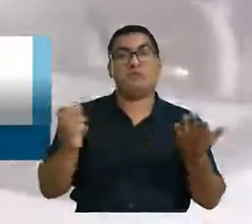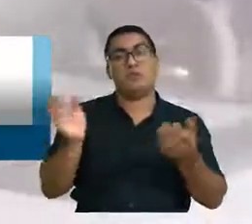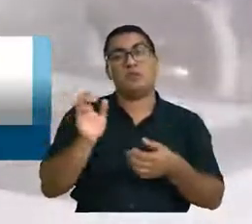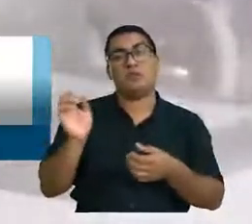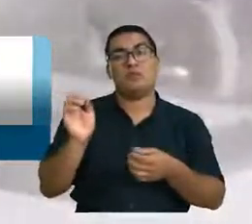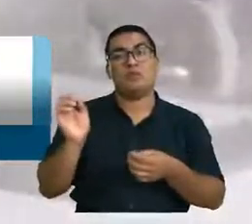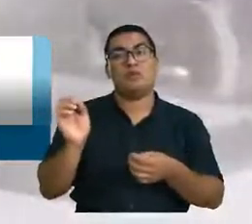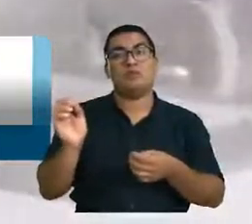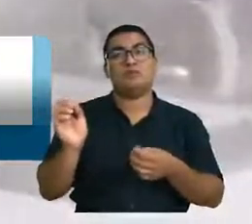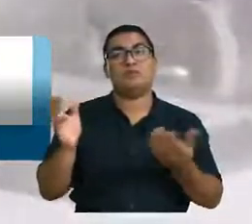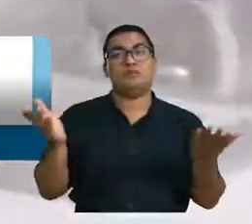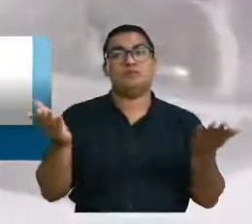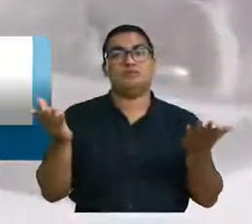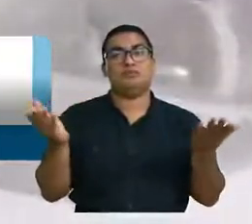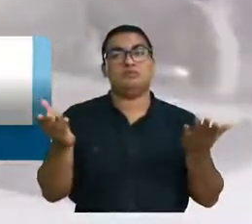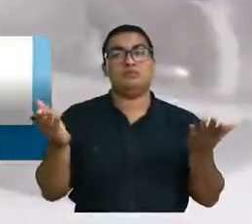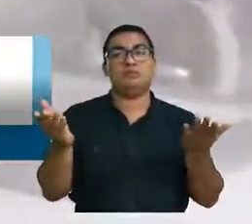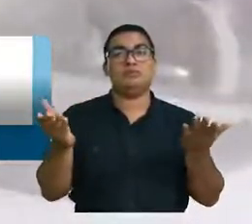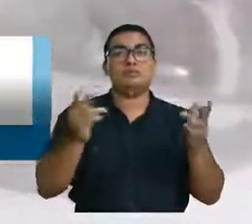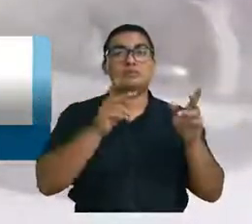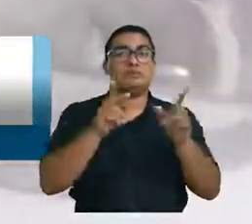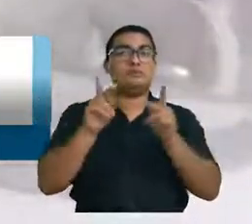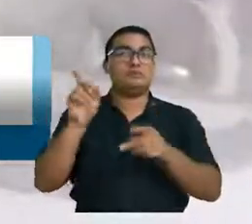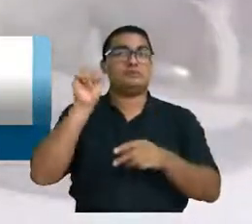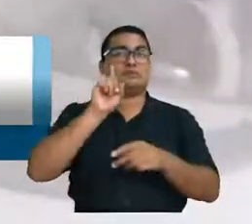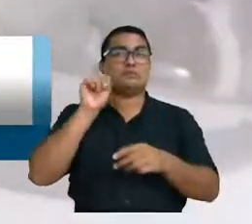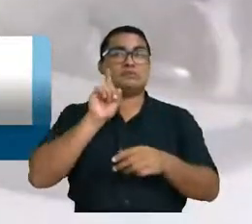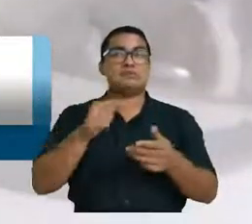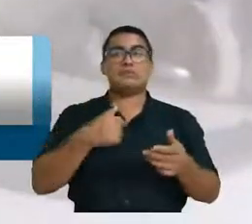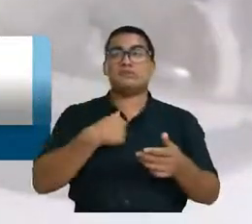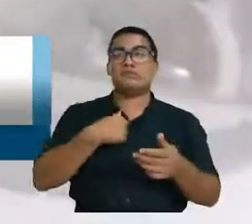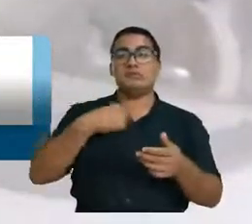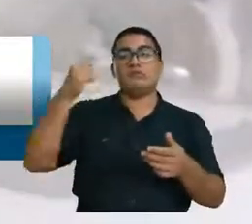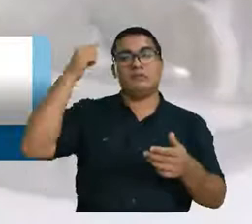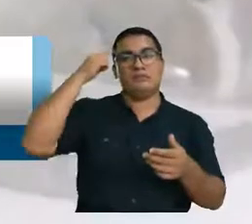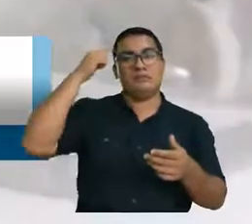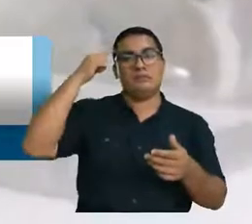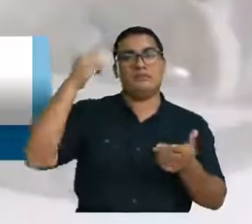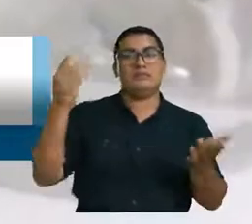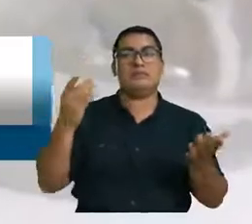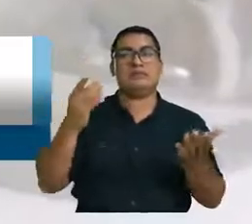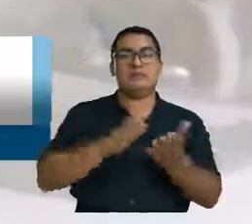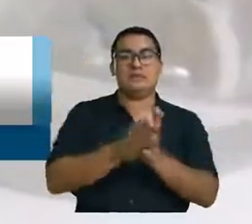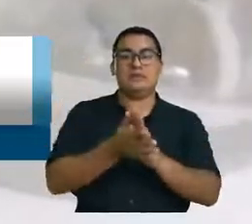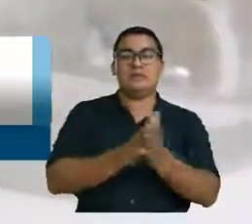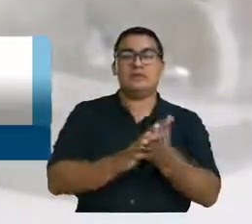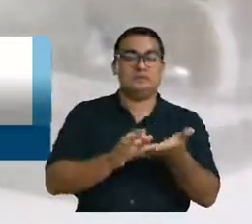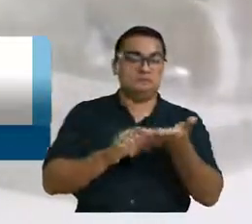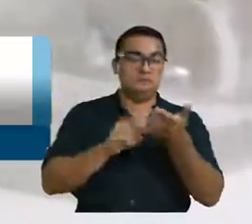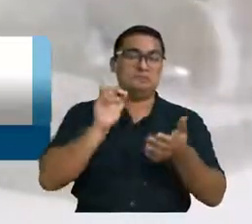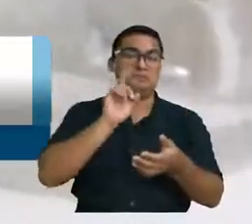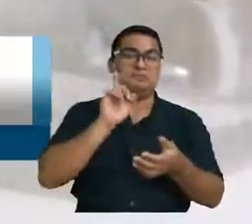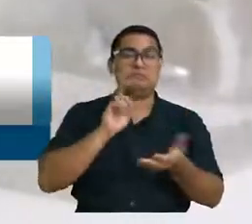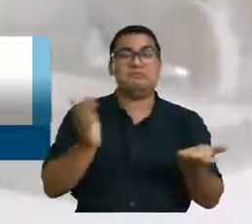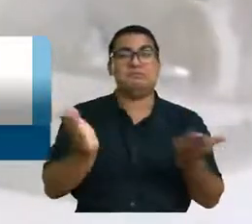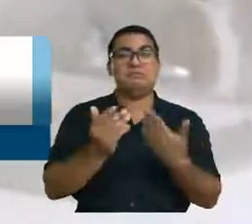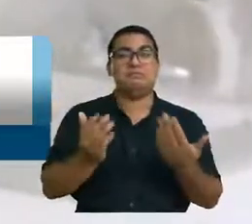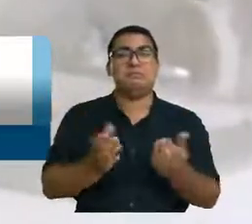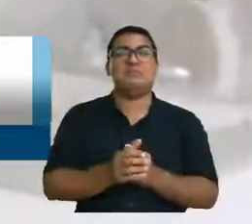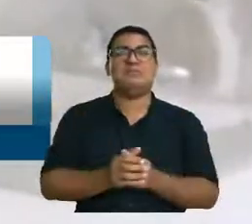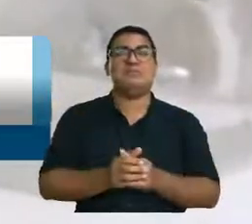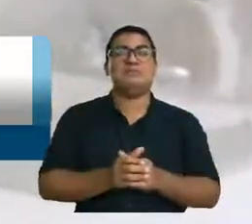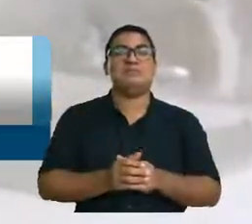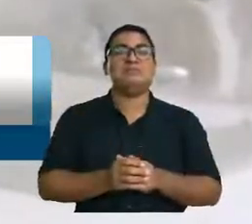que me va a tener engañado, pues digamos, yo voy a estar creyendo que estoy desinfectándome algo y no me estoy desinfectando nada.